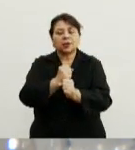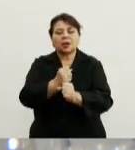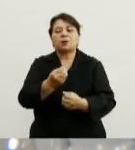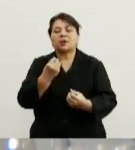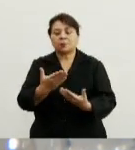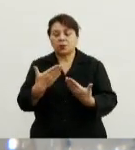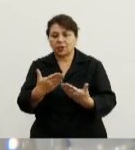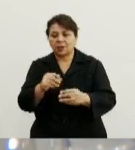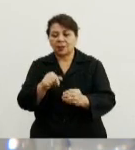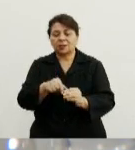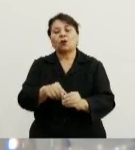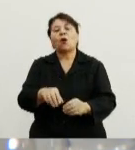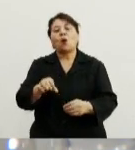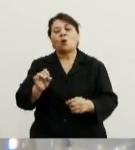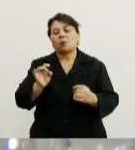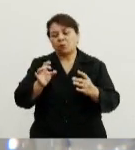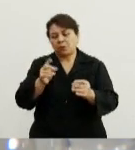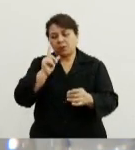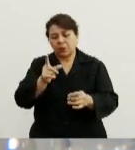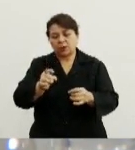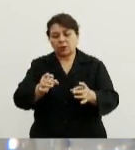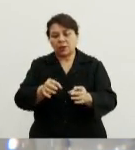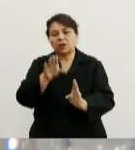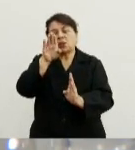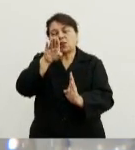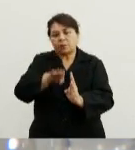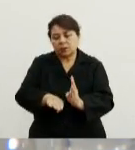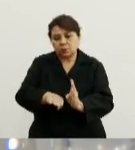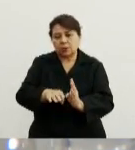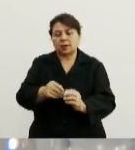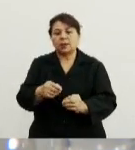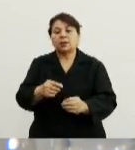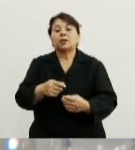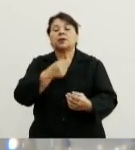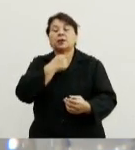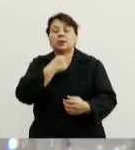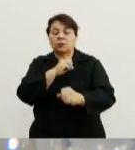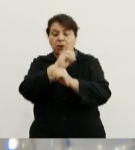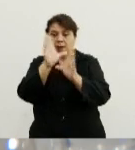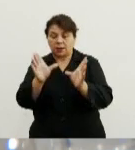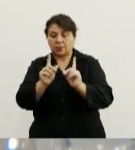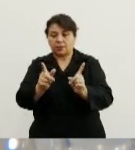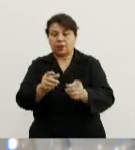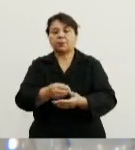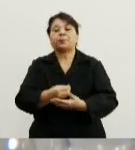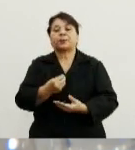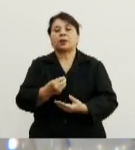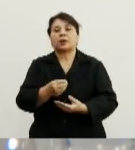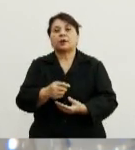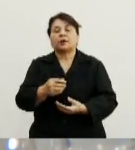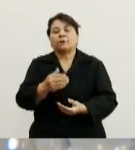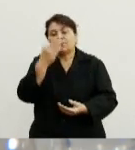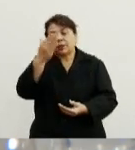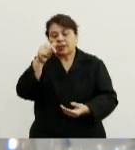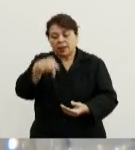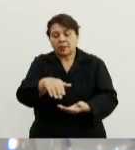todos los riesgos los riesgos quiero destacar que a razón de esta posible situación que va a